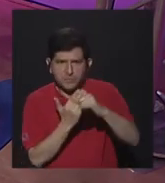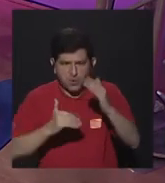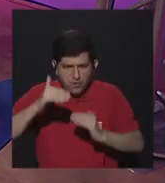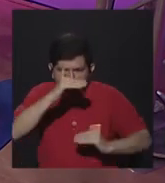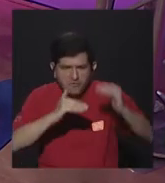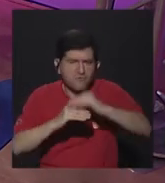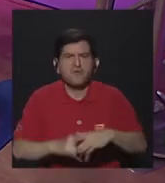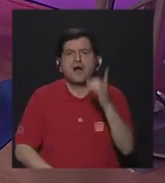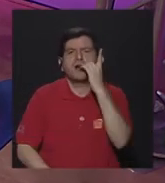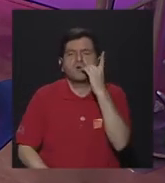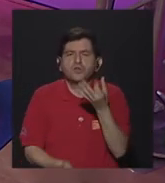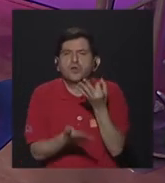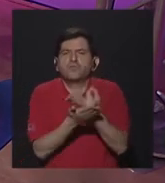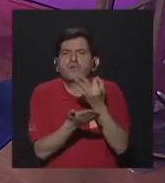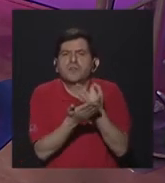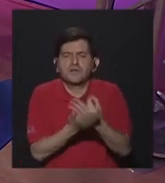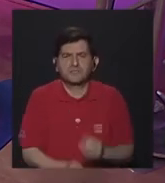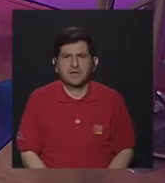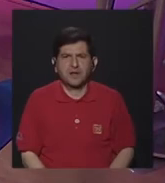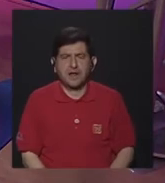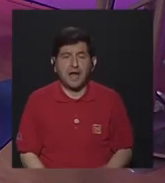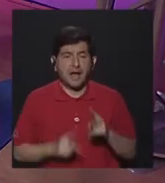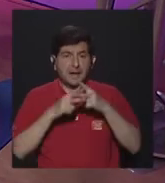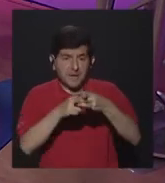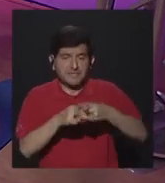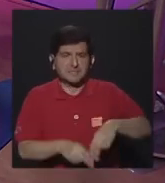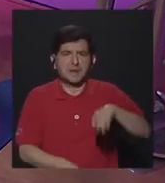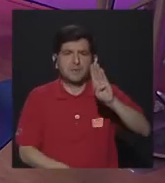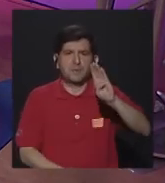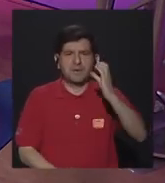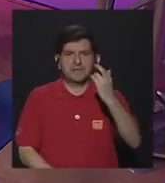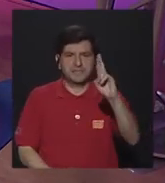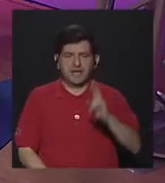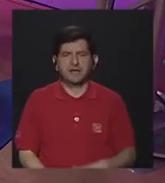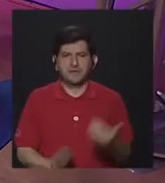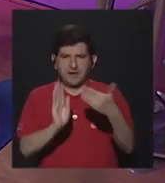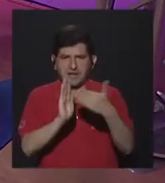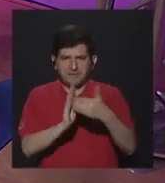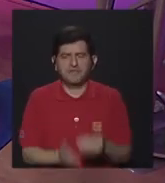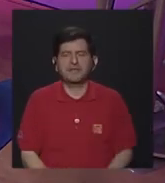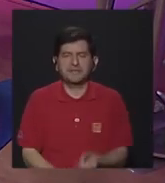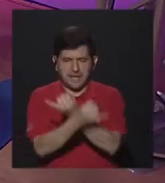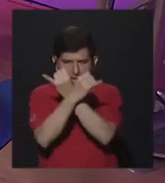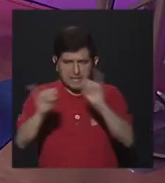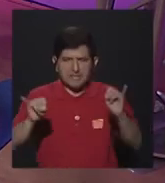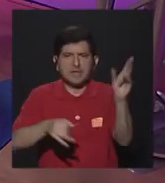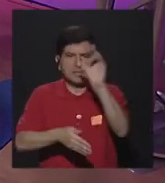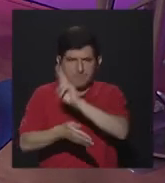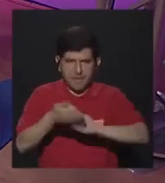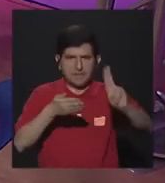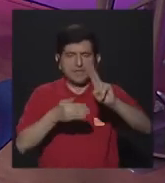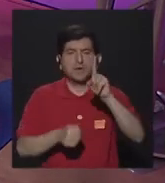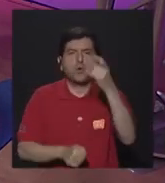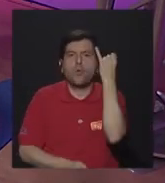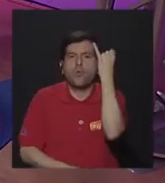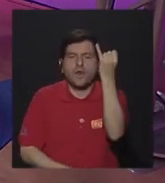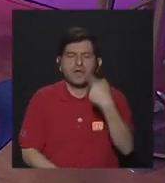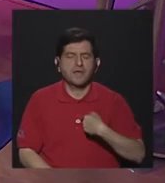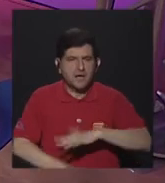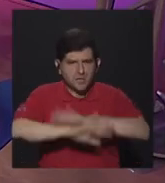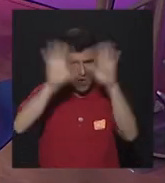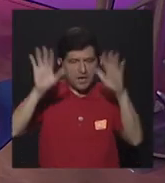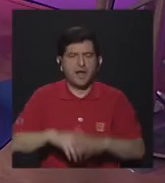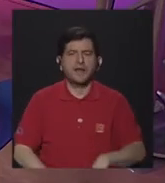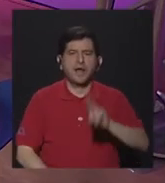facultad de ontología está financiado por el fideicomiso del banco de costa rica el cual vulnera la autonomía universitaria una de las ciudades que quiero dejar en claro